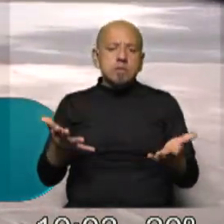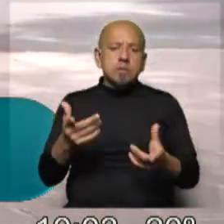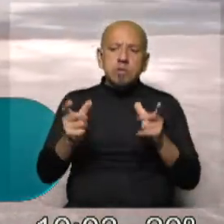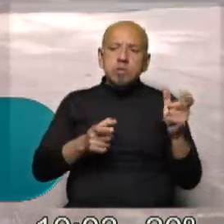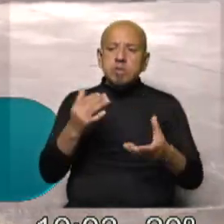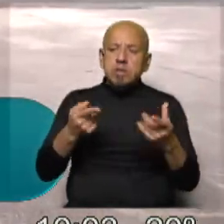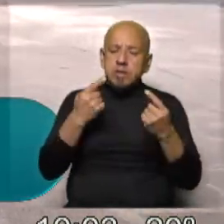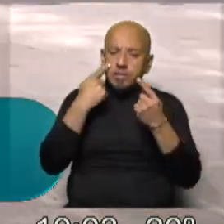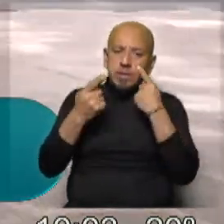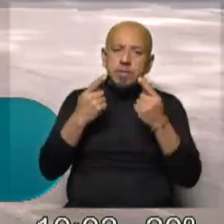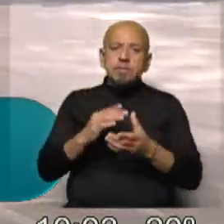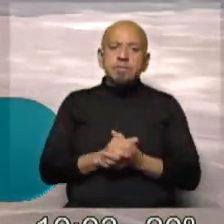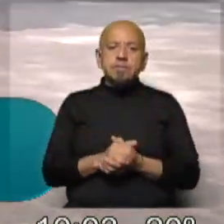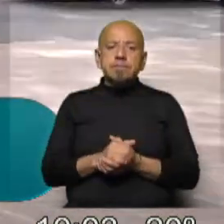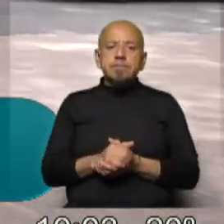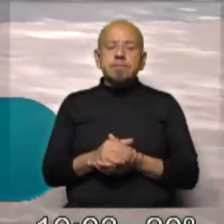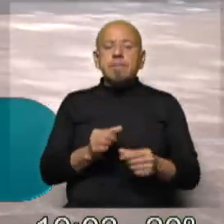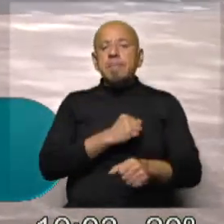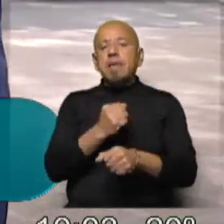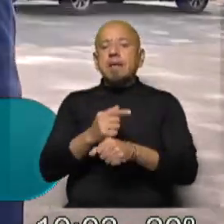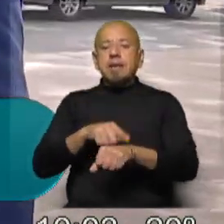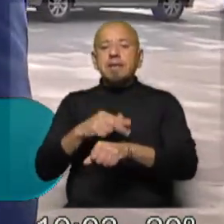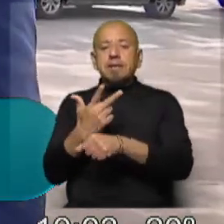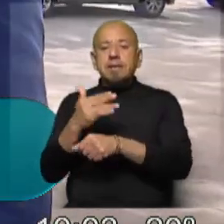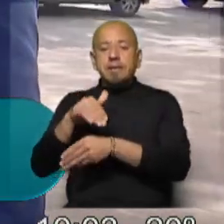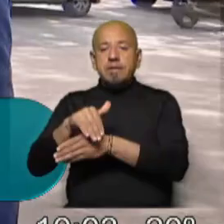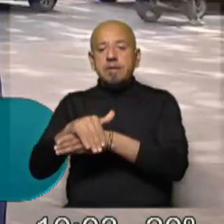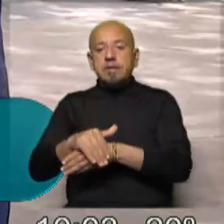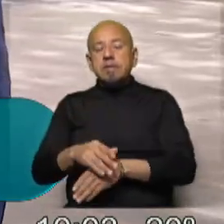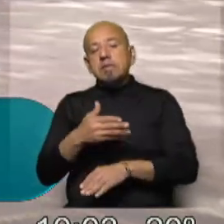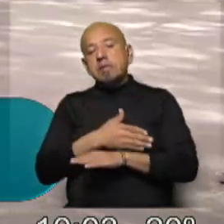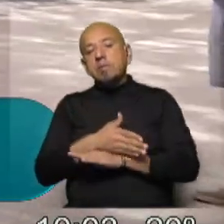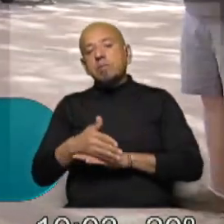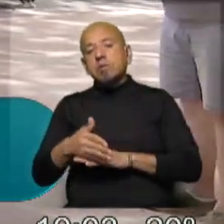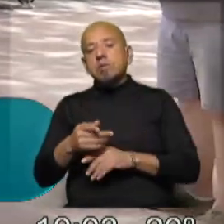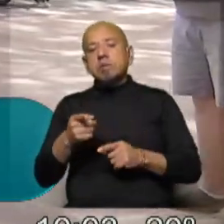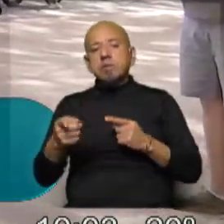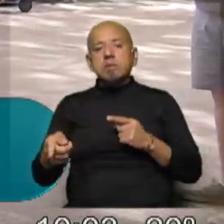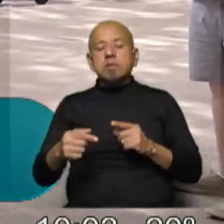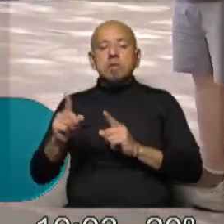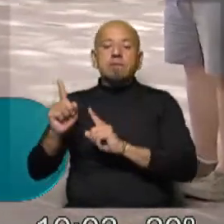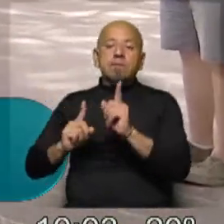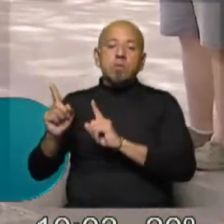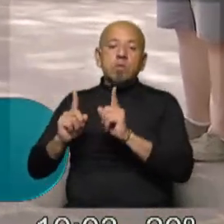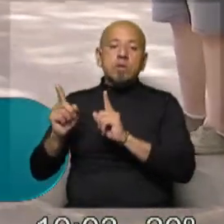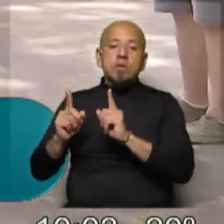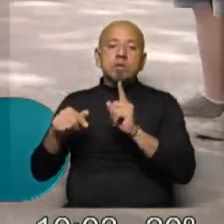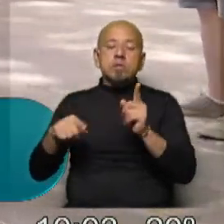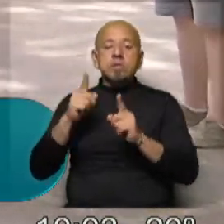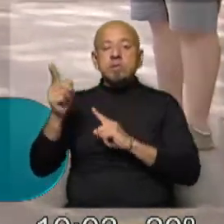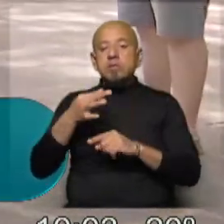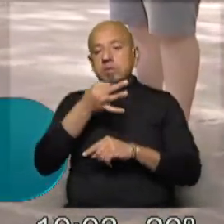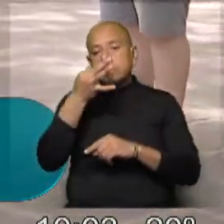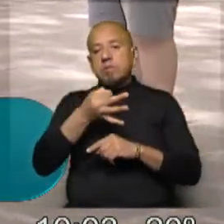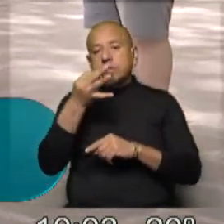arrimarse, lo puedan hacer? Estamos hasta las 3 de la tarde y después vamos a estar en la universidad porque vamos a dar una charla sobre